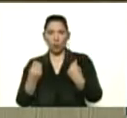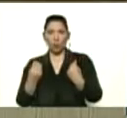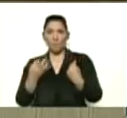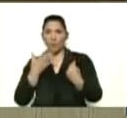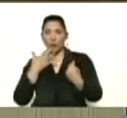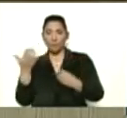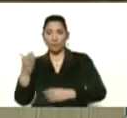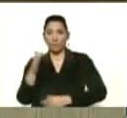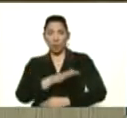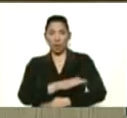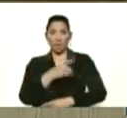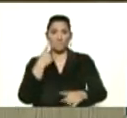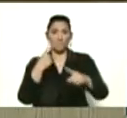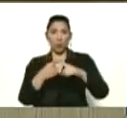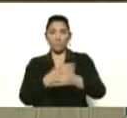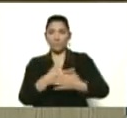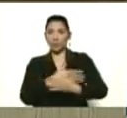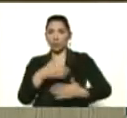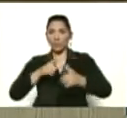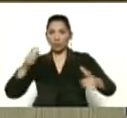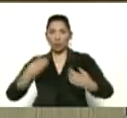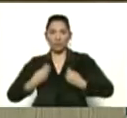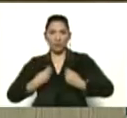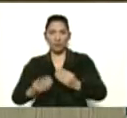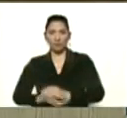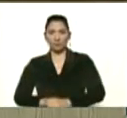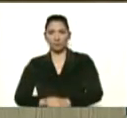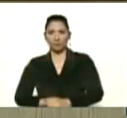mortalidad por millón de habitantes,